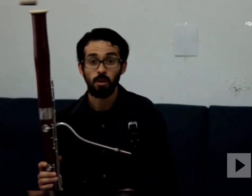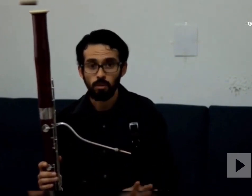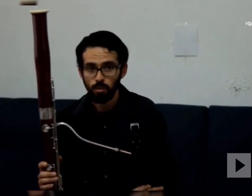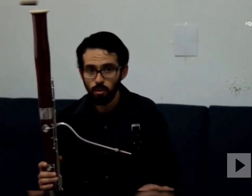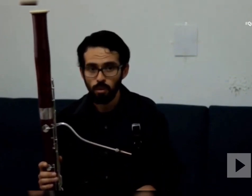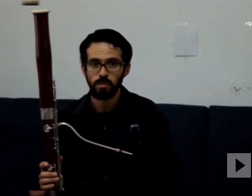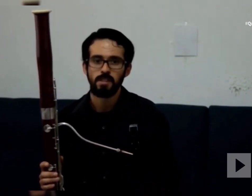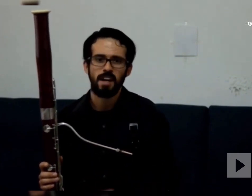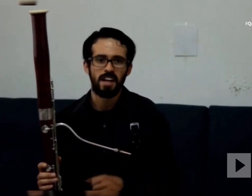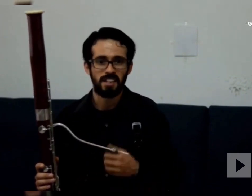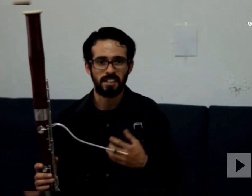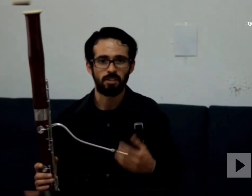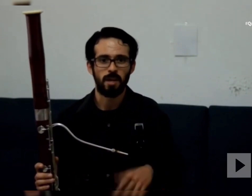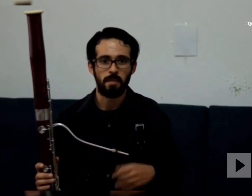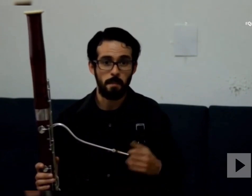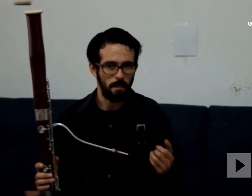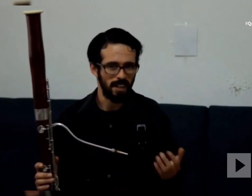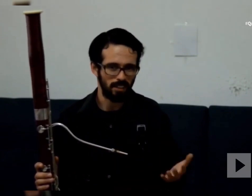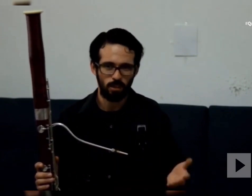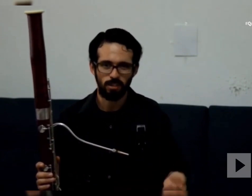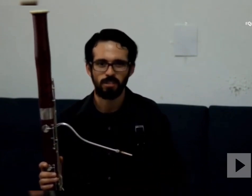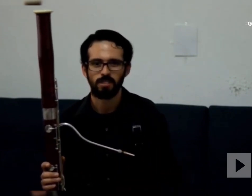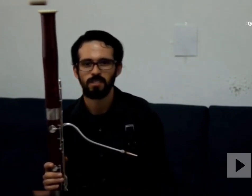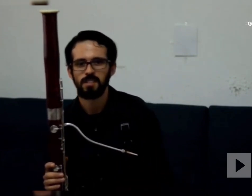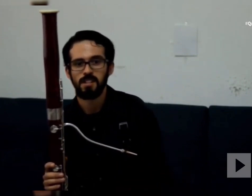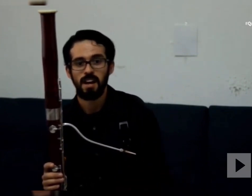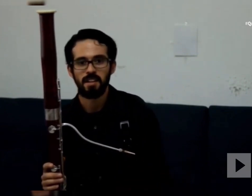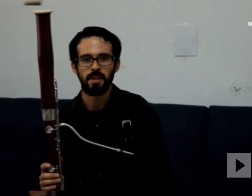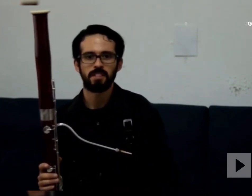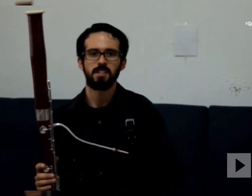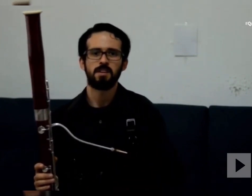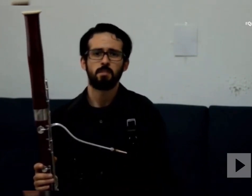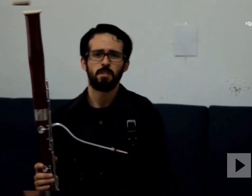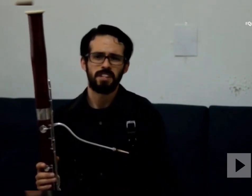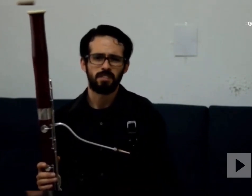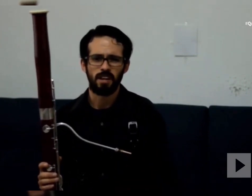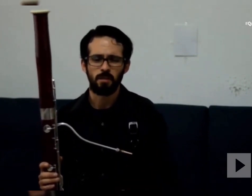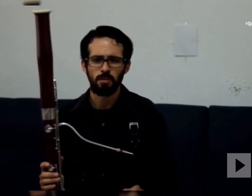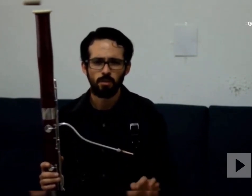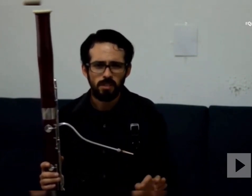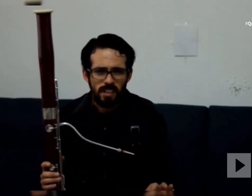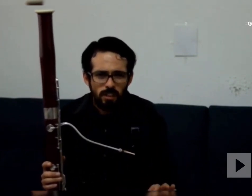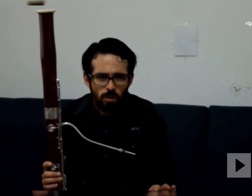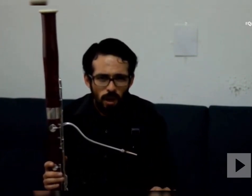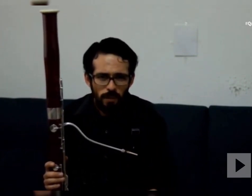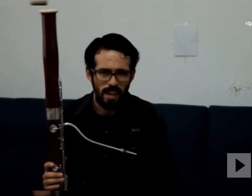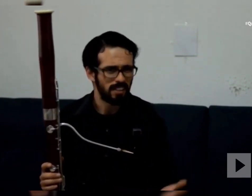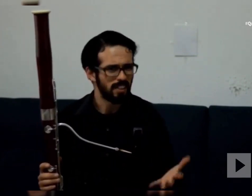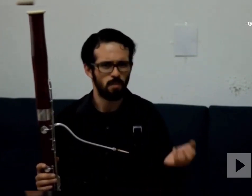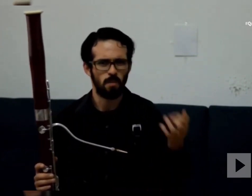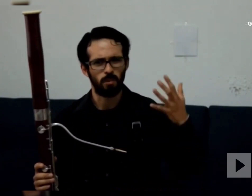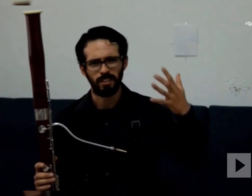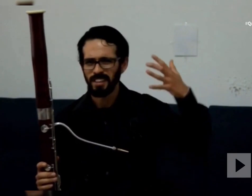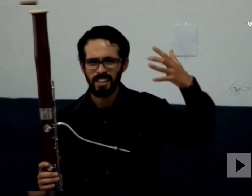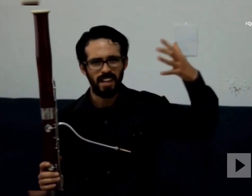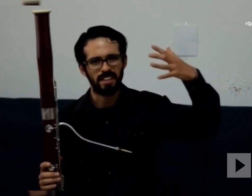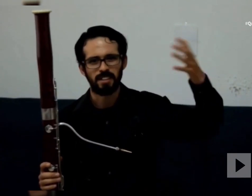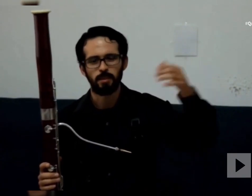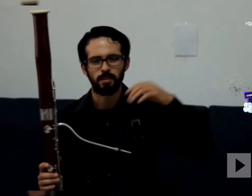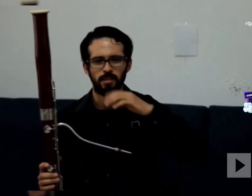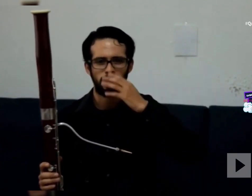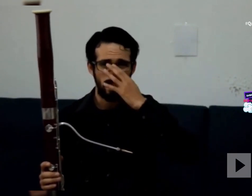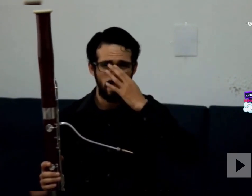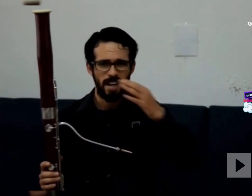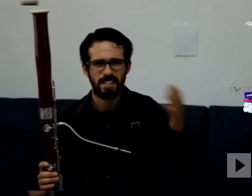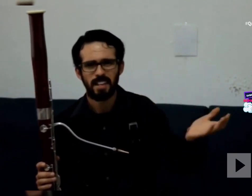peculiar, algo oscuro, hay quienes lo llaman pastoso. Además, puede sonar muy dulce y suave, así como potente